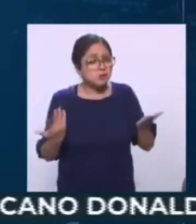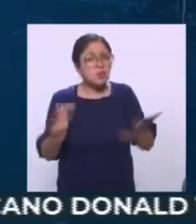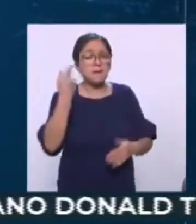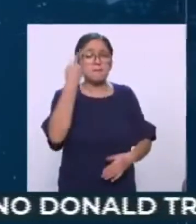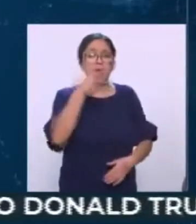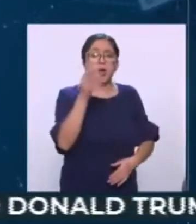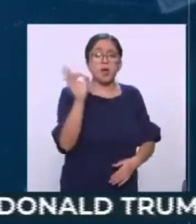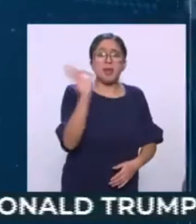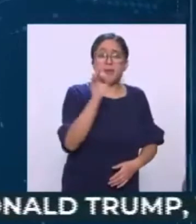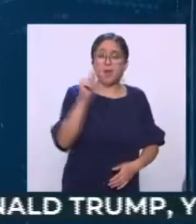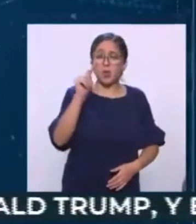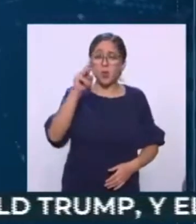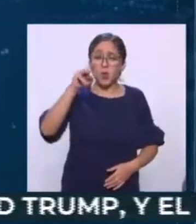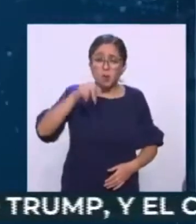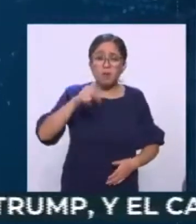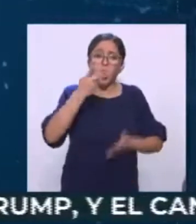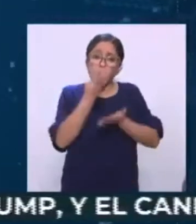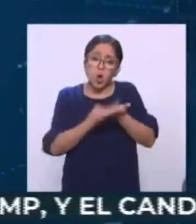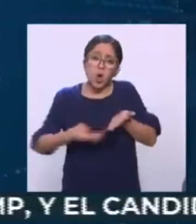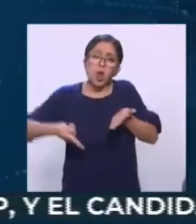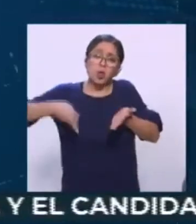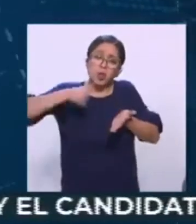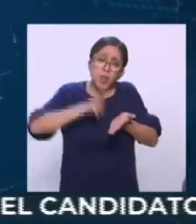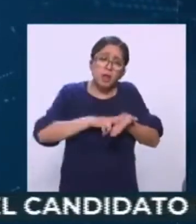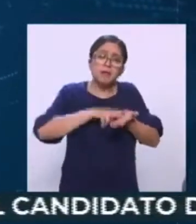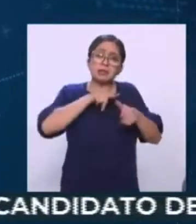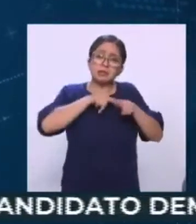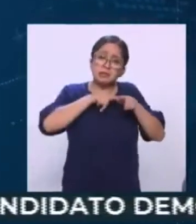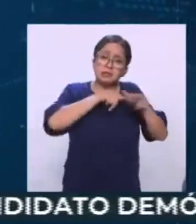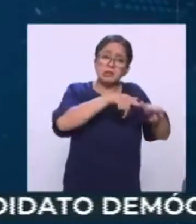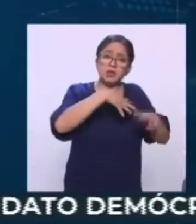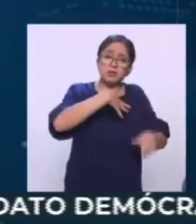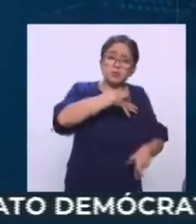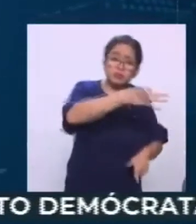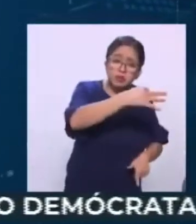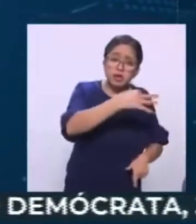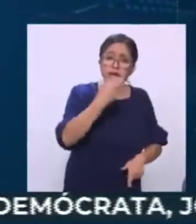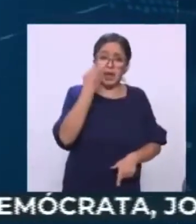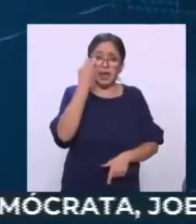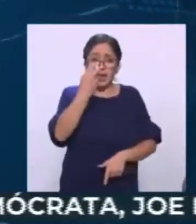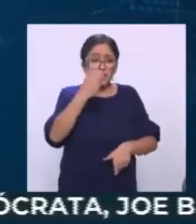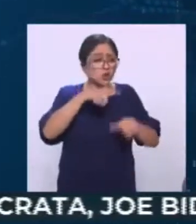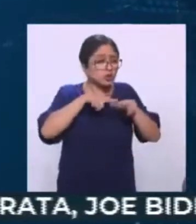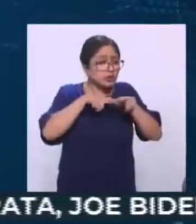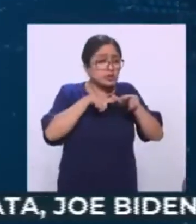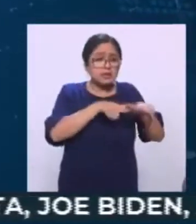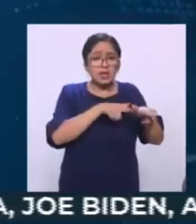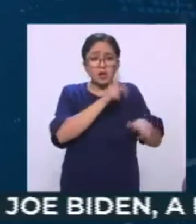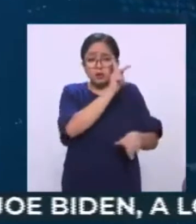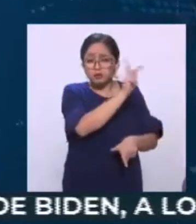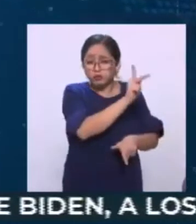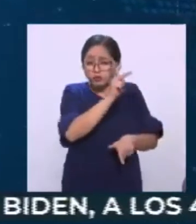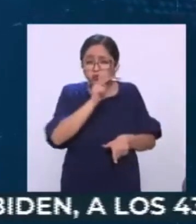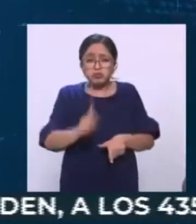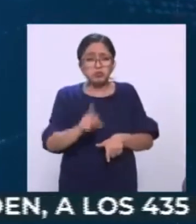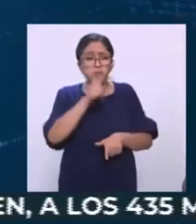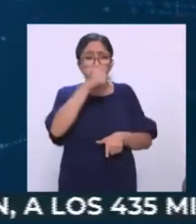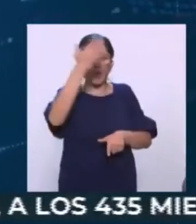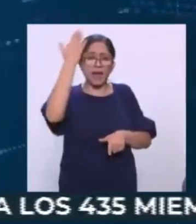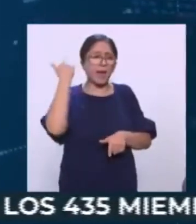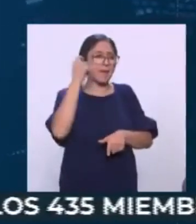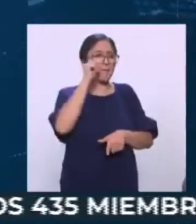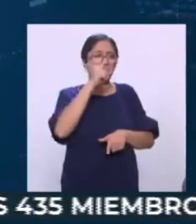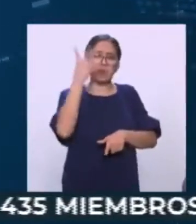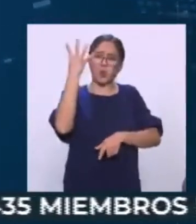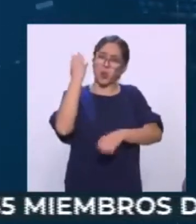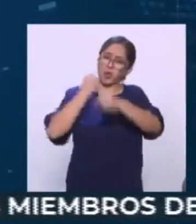reelecto, tendríamos una continuidad esperada en nuestro país? Yo así lo creo. Yo creo que habría,